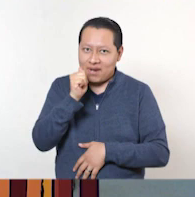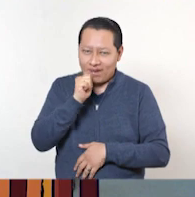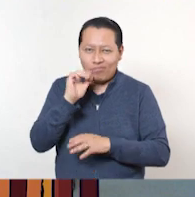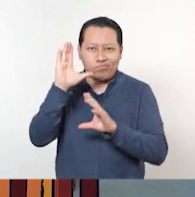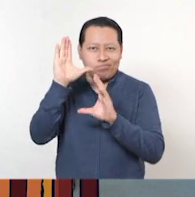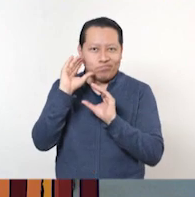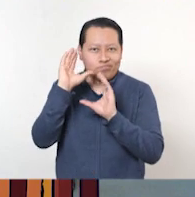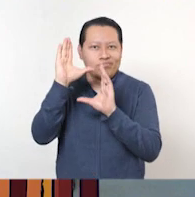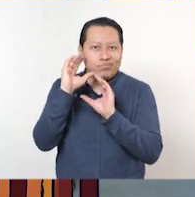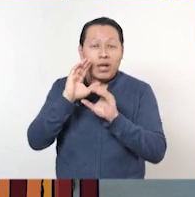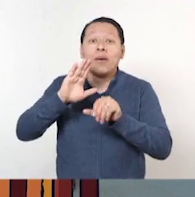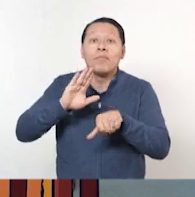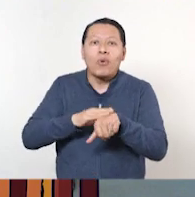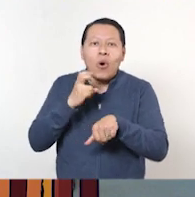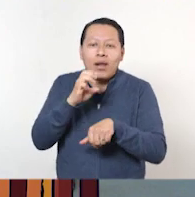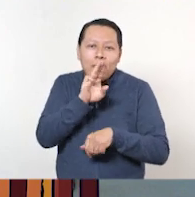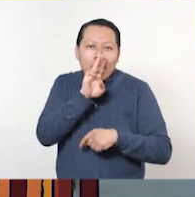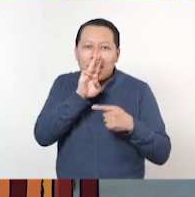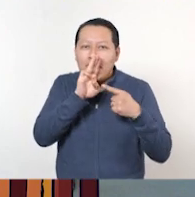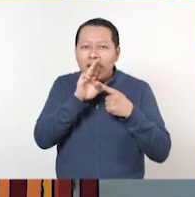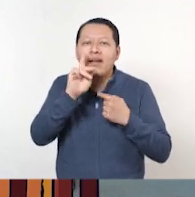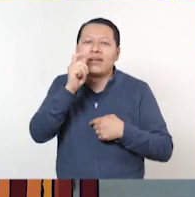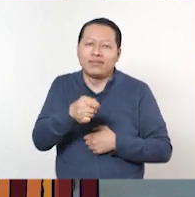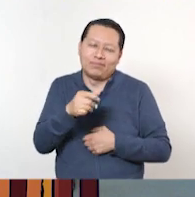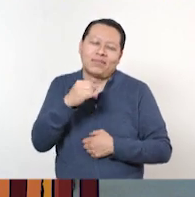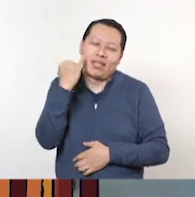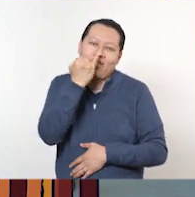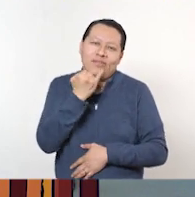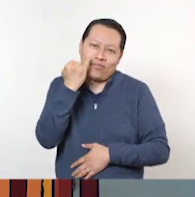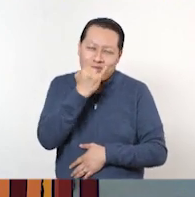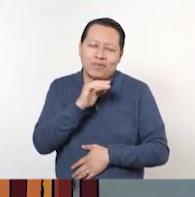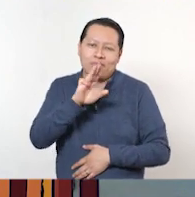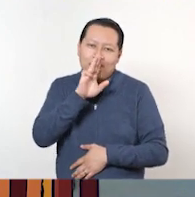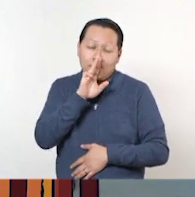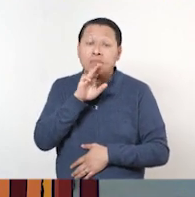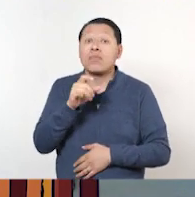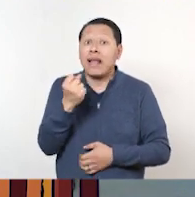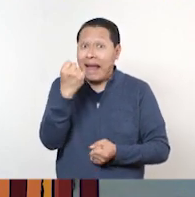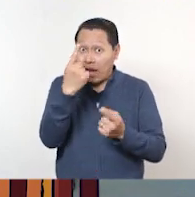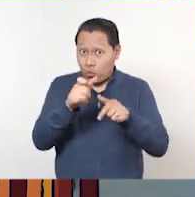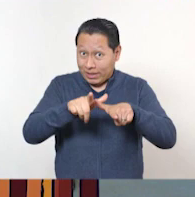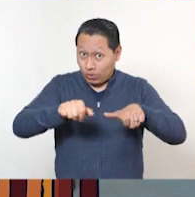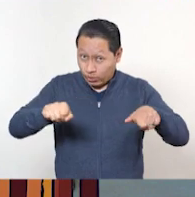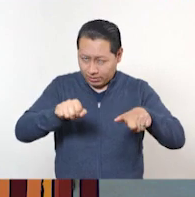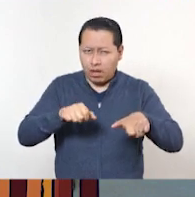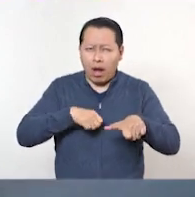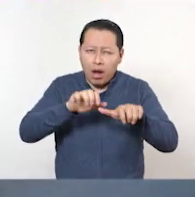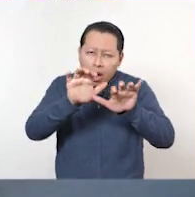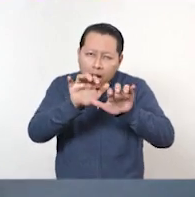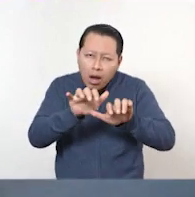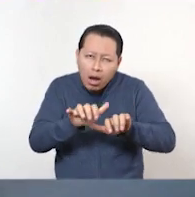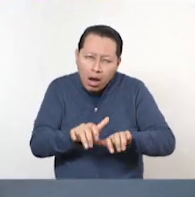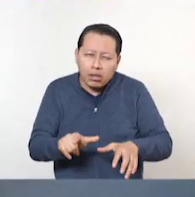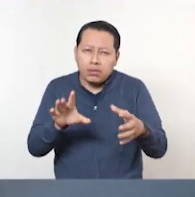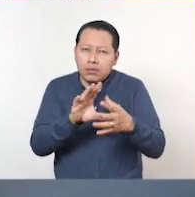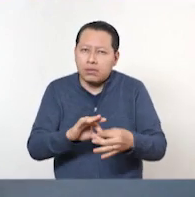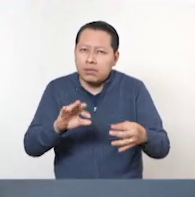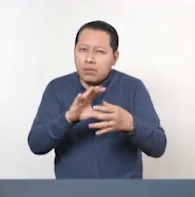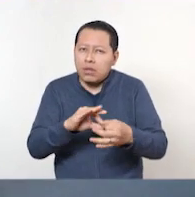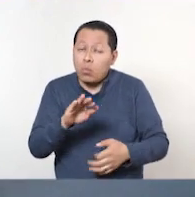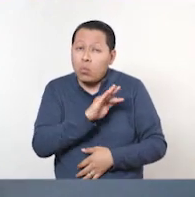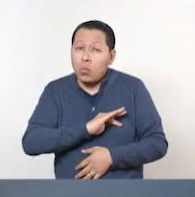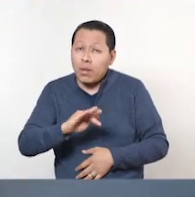nos enseñan a hablar, por eso se llama lengua materna. Algunos informes que han elaborado algunos lingüistas señalan que se